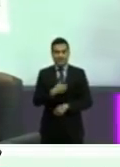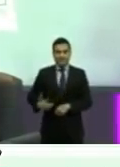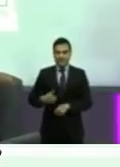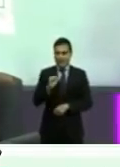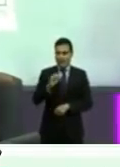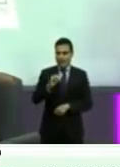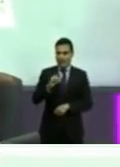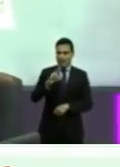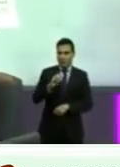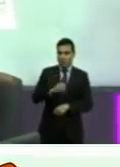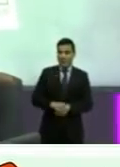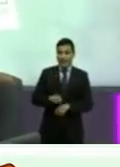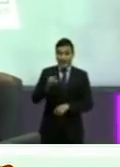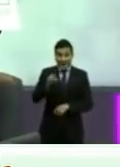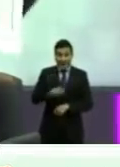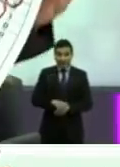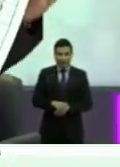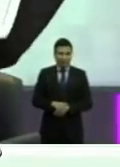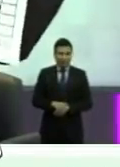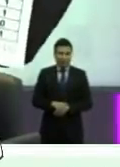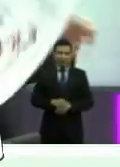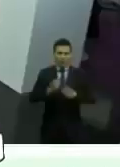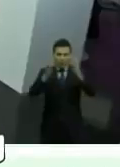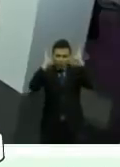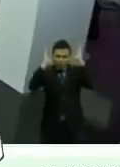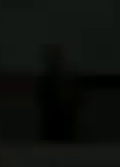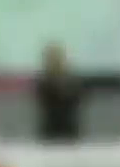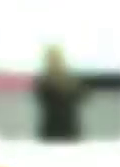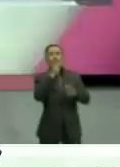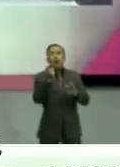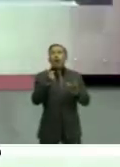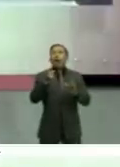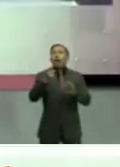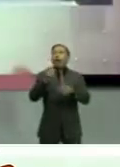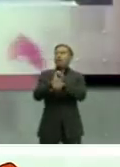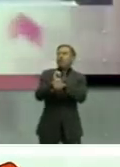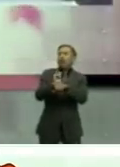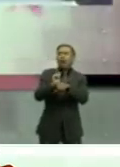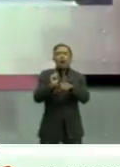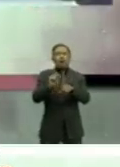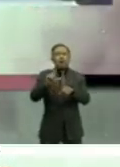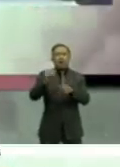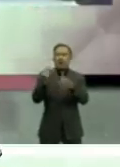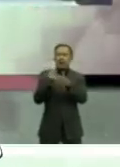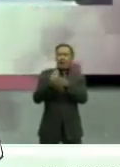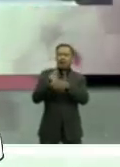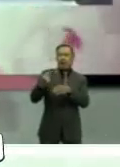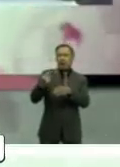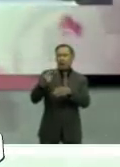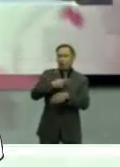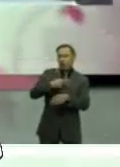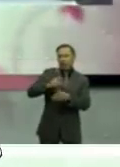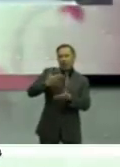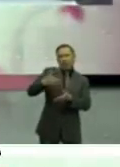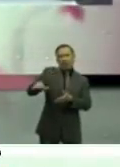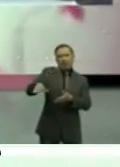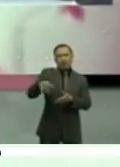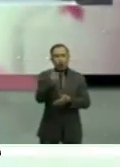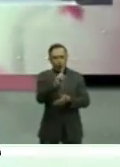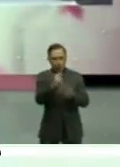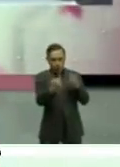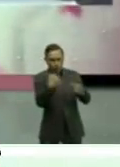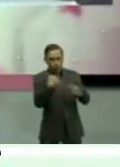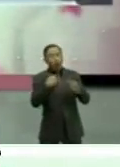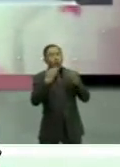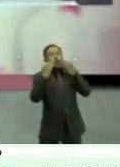es el mismo burro que estuvo en la UNAM. Está tiempo, reprobado. Gilberto, gracias. No, hechos y datos, señor. Yo estoy mostrando aquí los homicidios